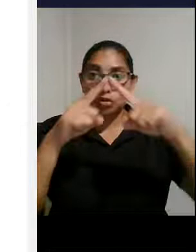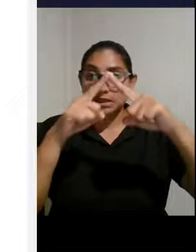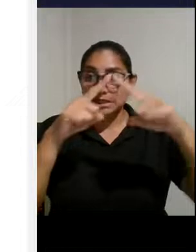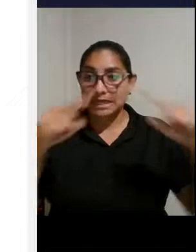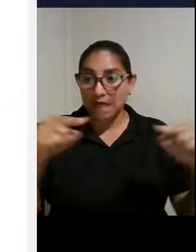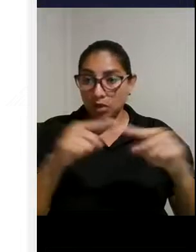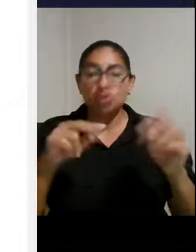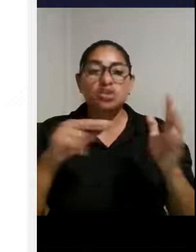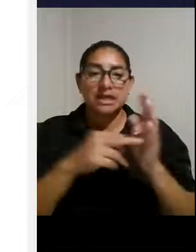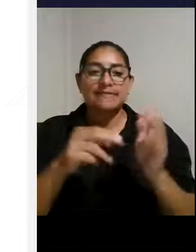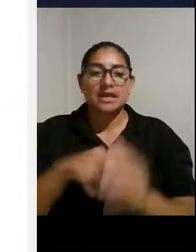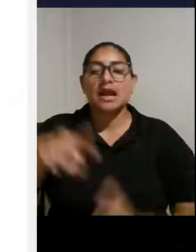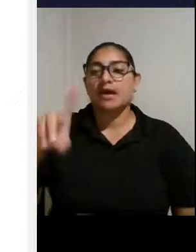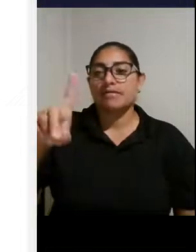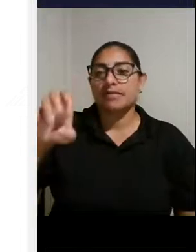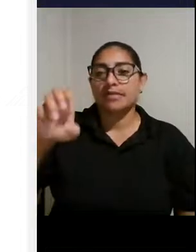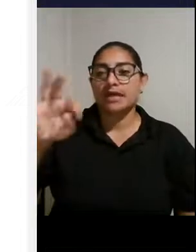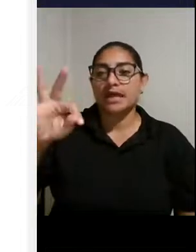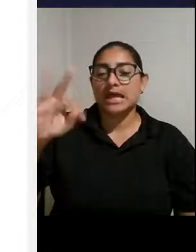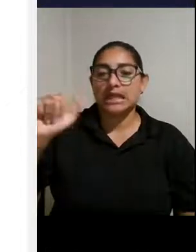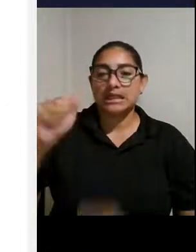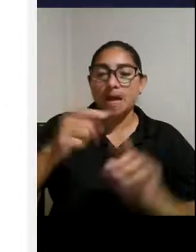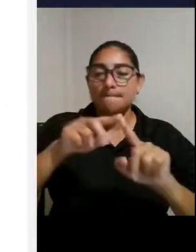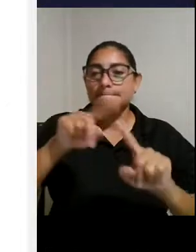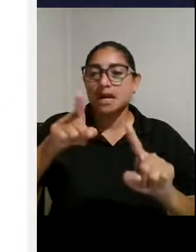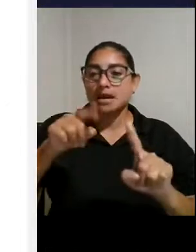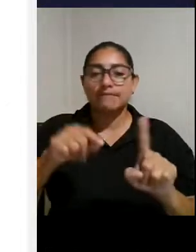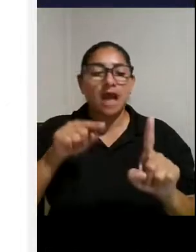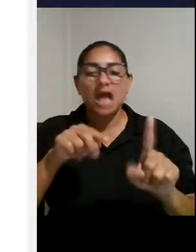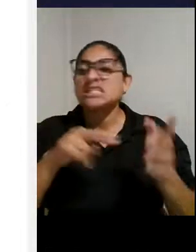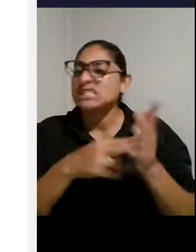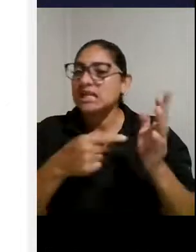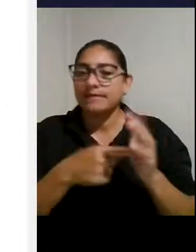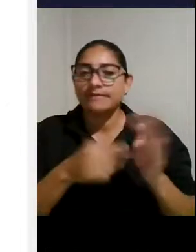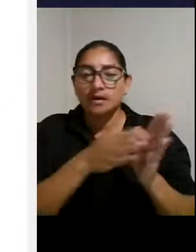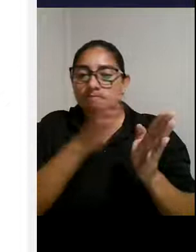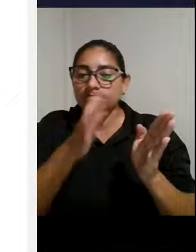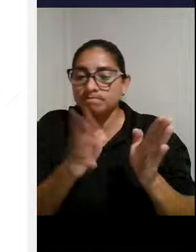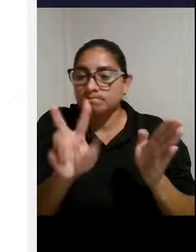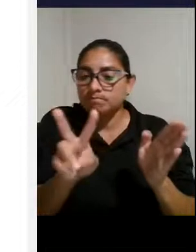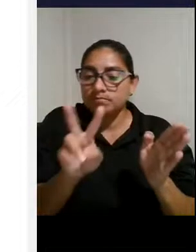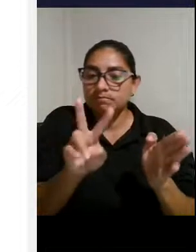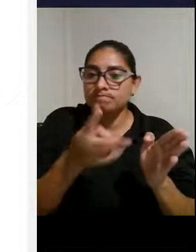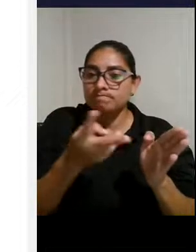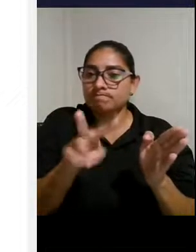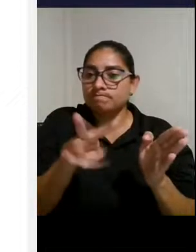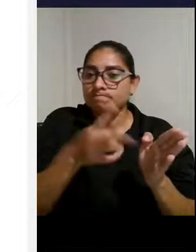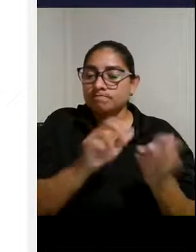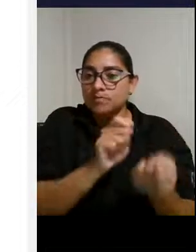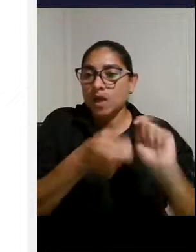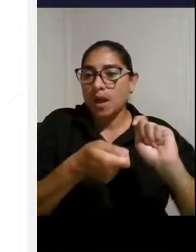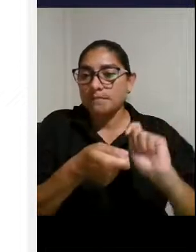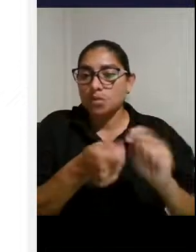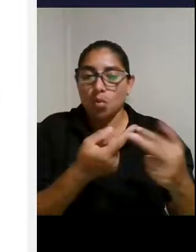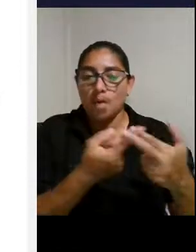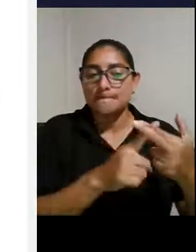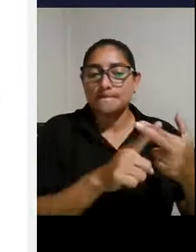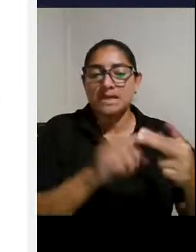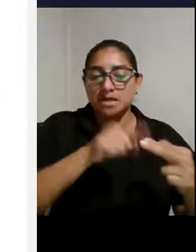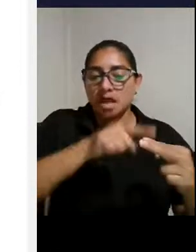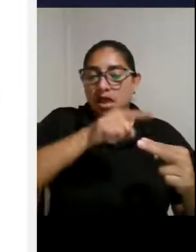variable, lo que nos está indicando es que hay un cambio entre un valor inicial y otro valor que